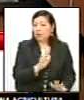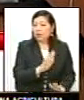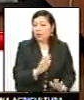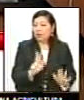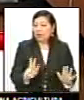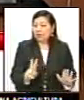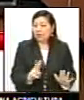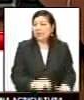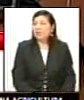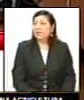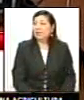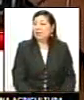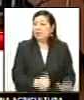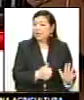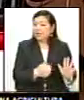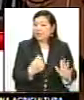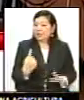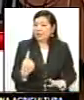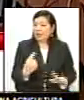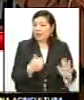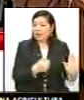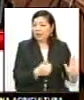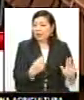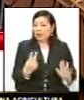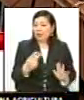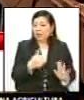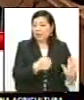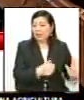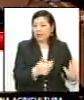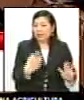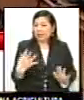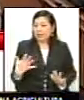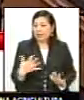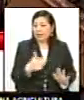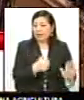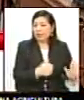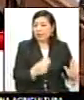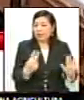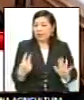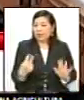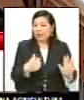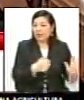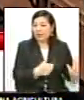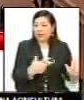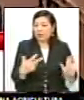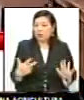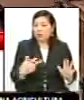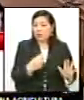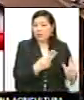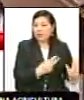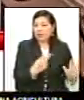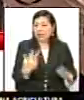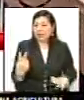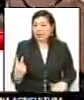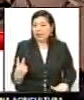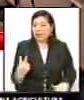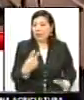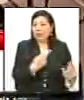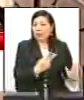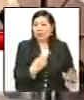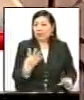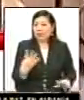56, 57, 60, 61, 62, 63, 65, 67, 68, 72,